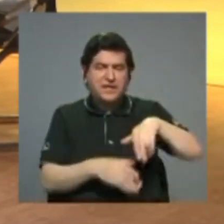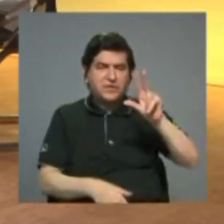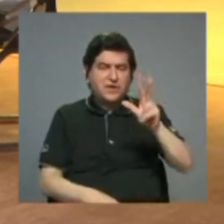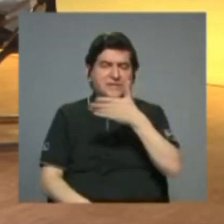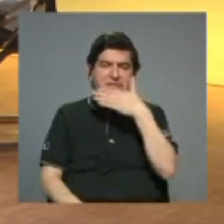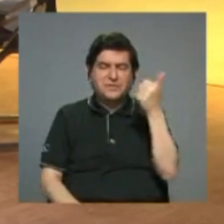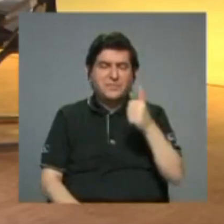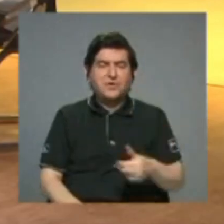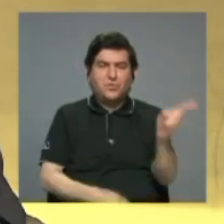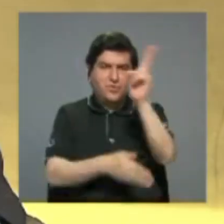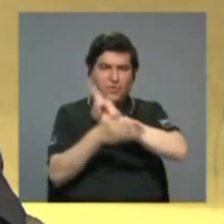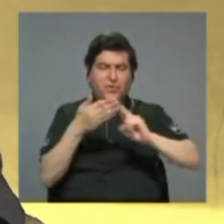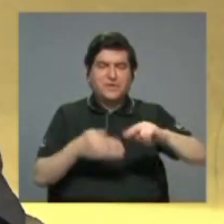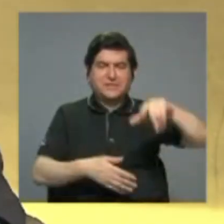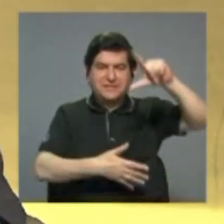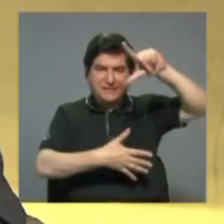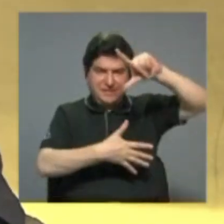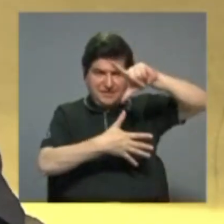Latina, y